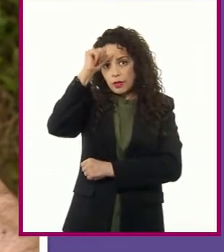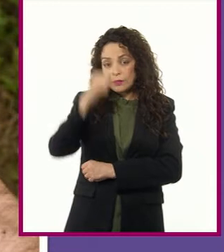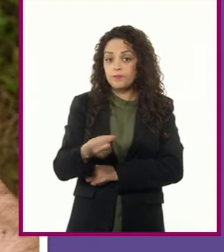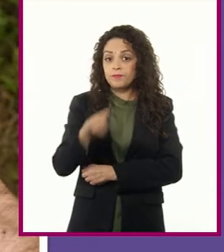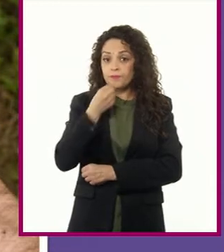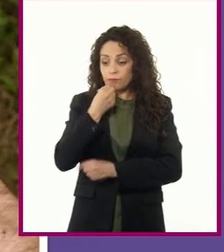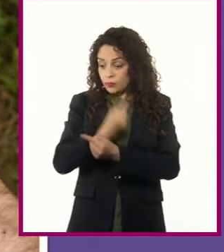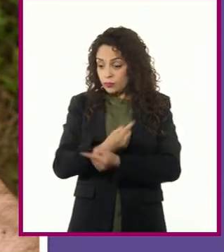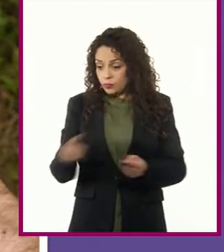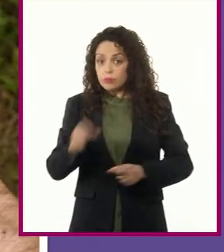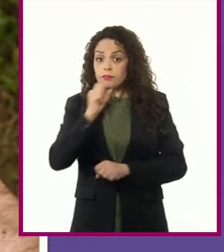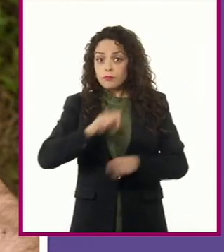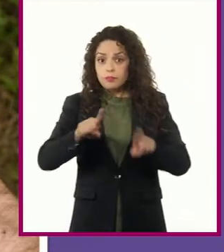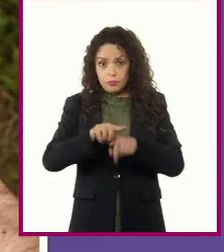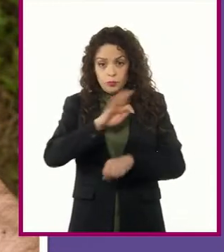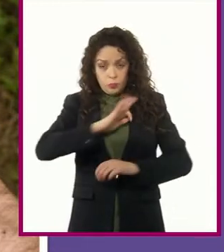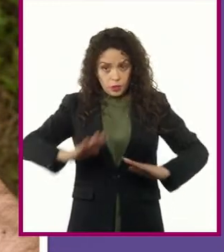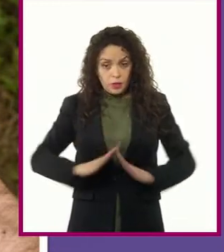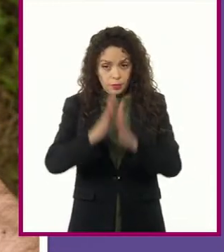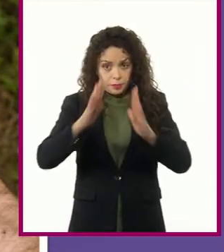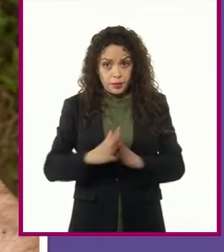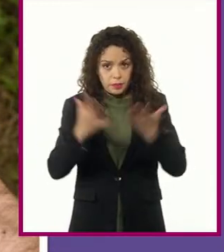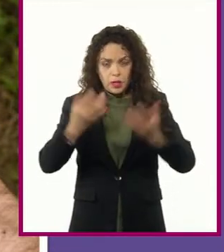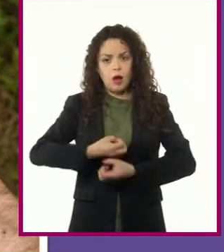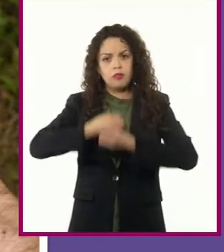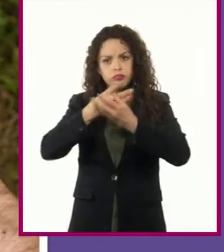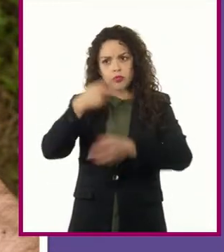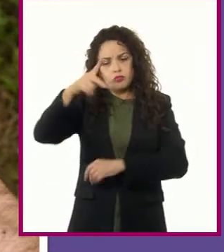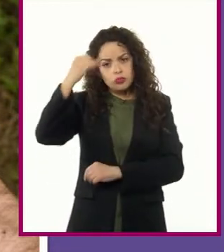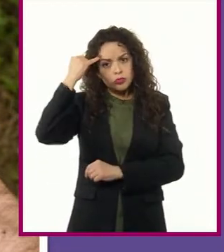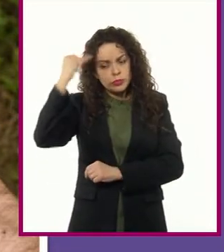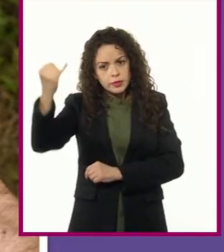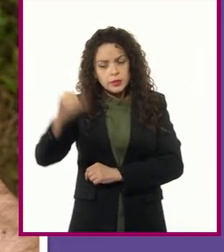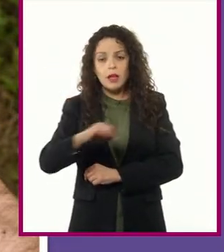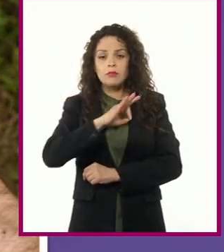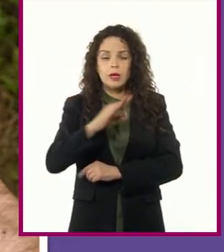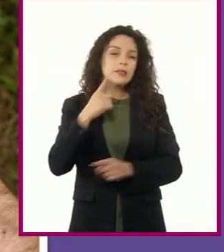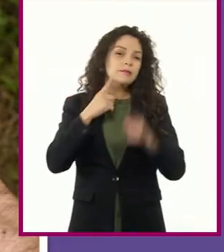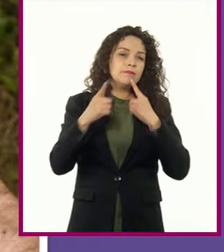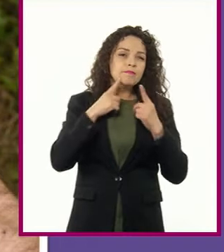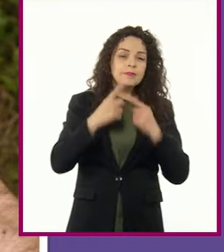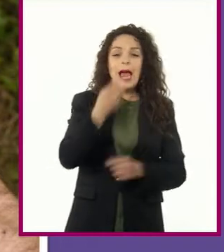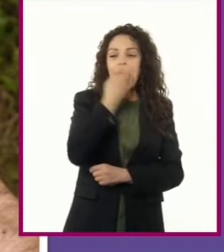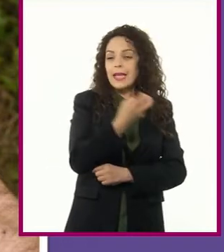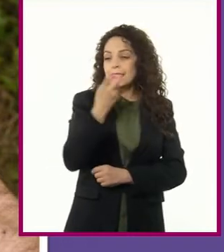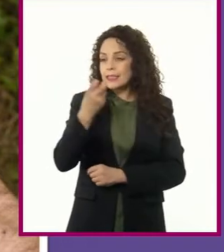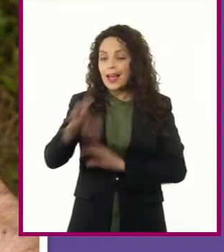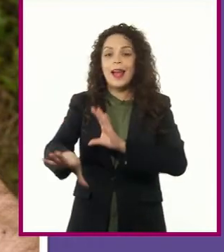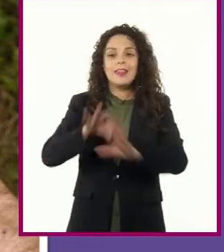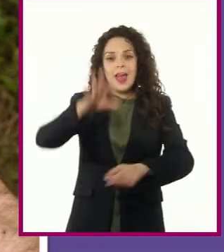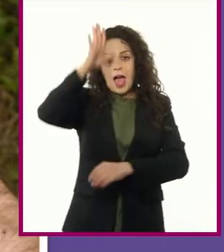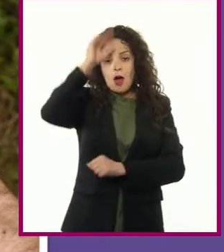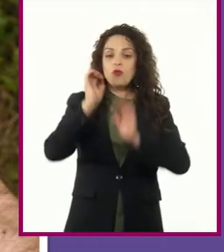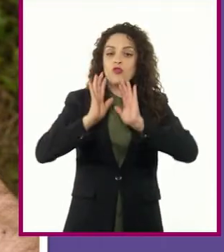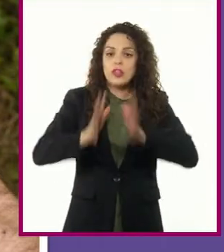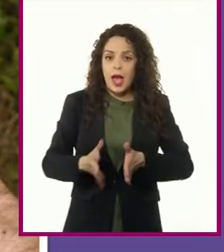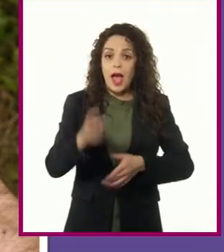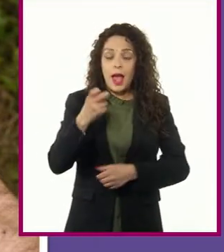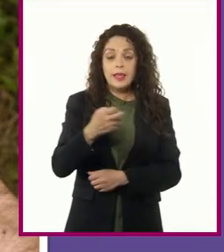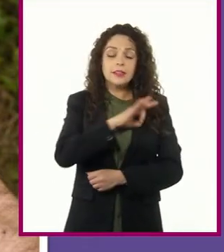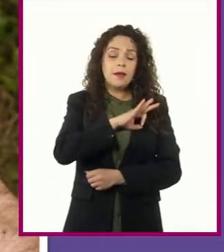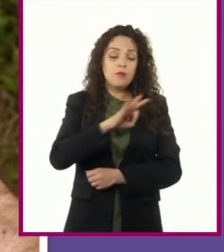pueden participar en el diálogo familiar, externar sus ideas y llegar a acuerdos. Para ello, pueden hacer uso de lo